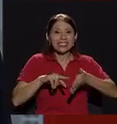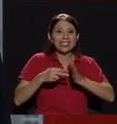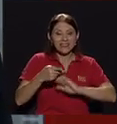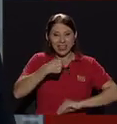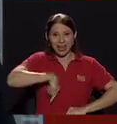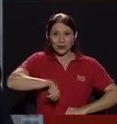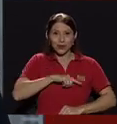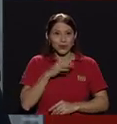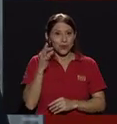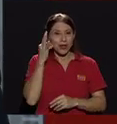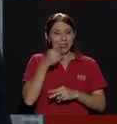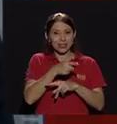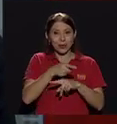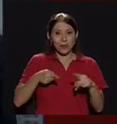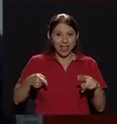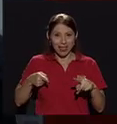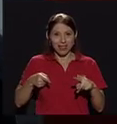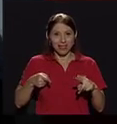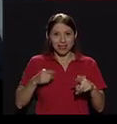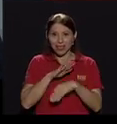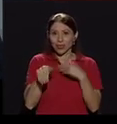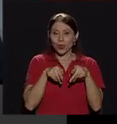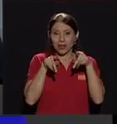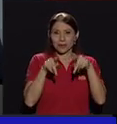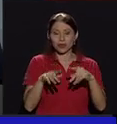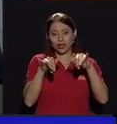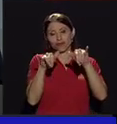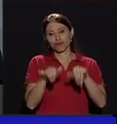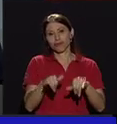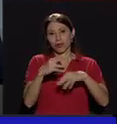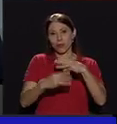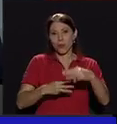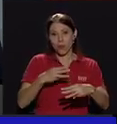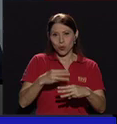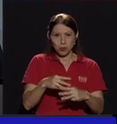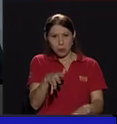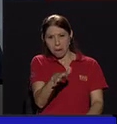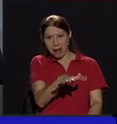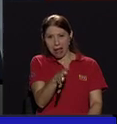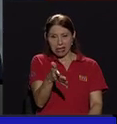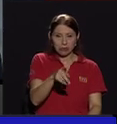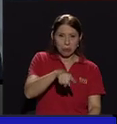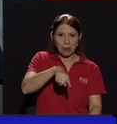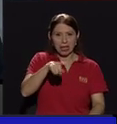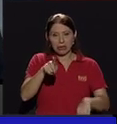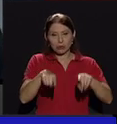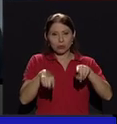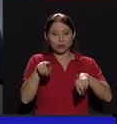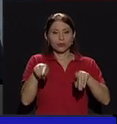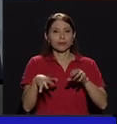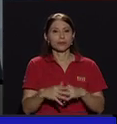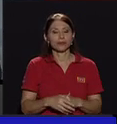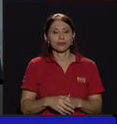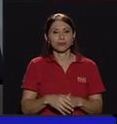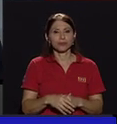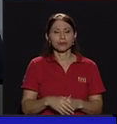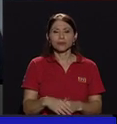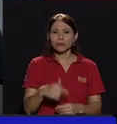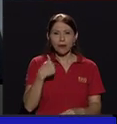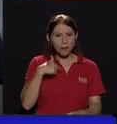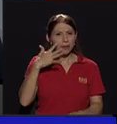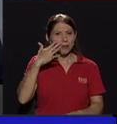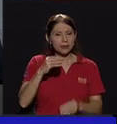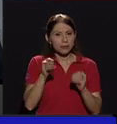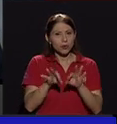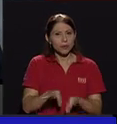somos la mitad del planeta definitivamente, ¿verdad? Más o menos lo que pueda oscilar. A